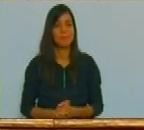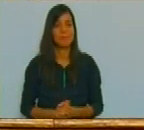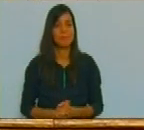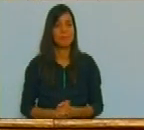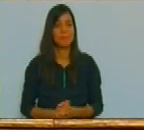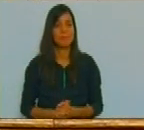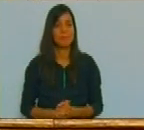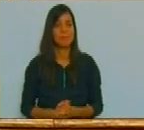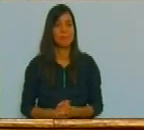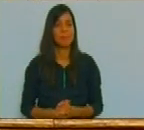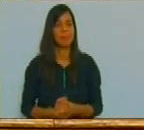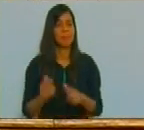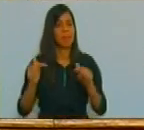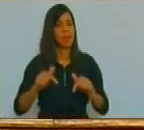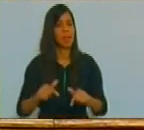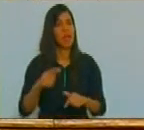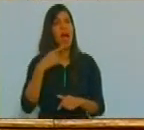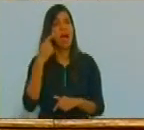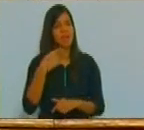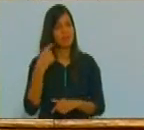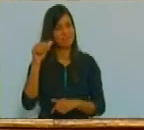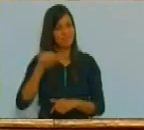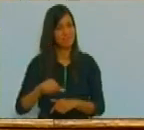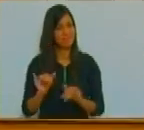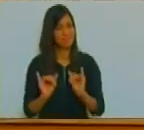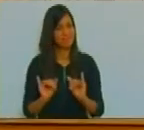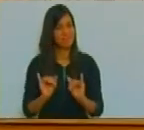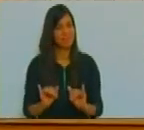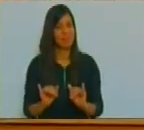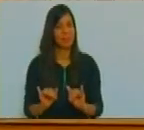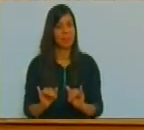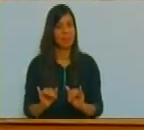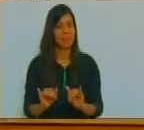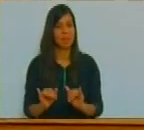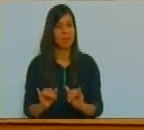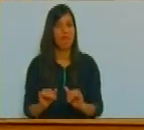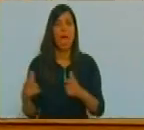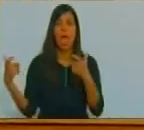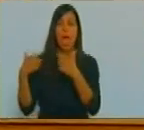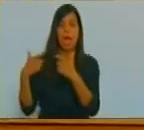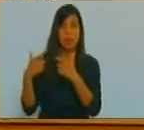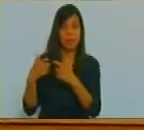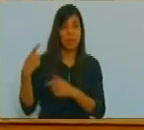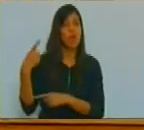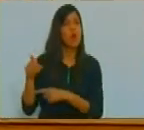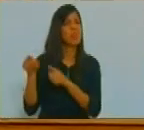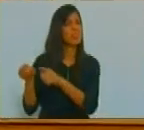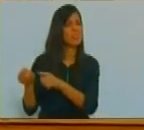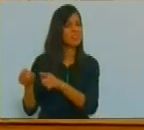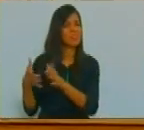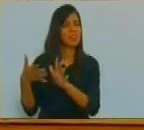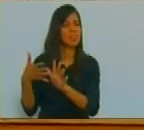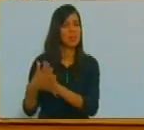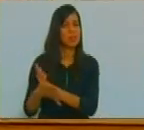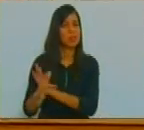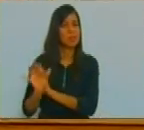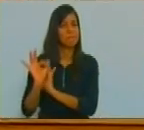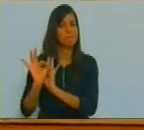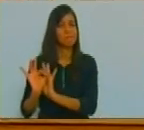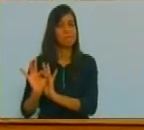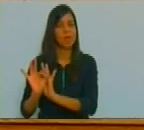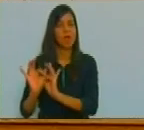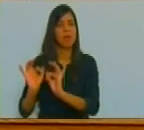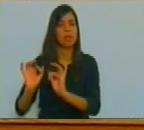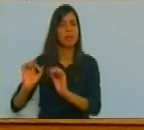y ocurrió acá y se dijo teníamos un enemigo dormido que no lo sabíamos en un área estratégica del sistema